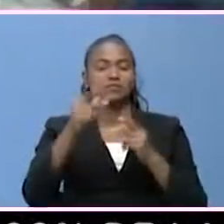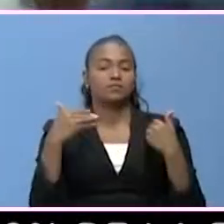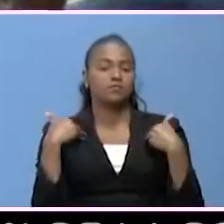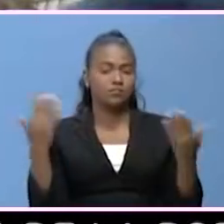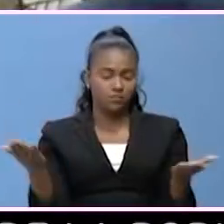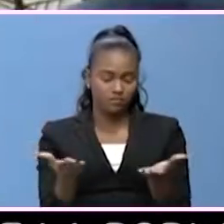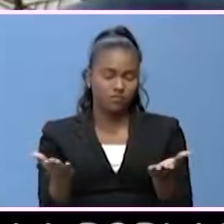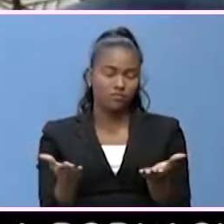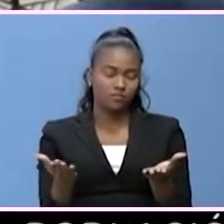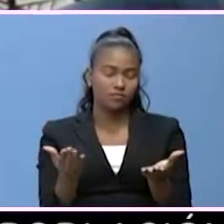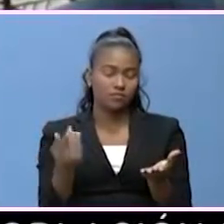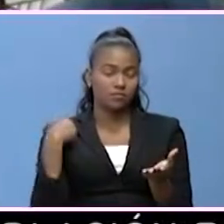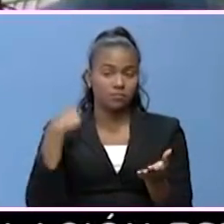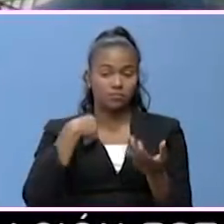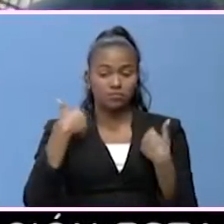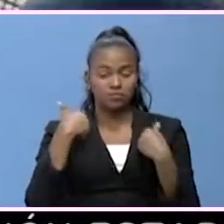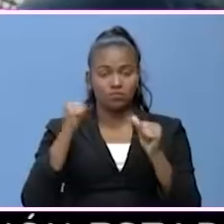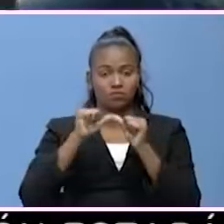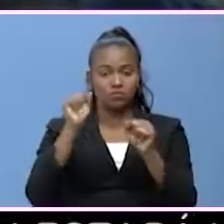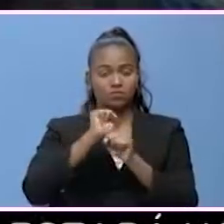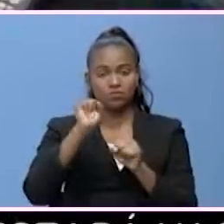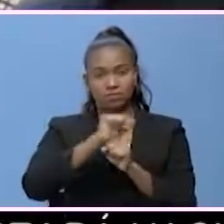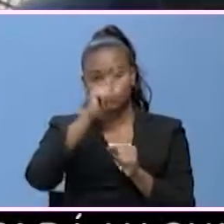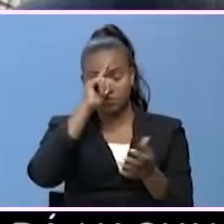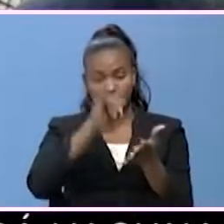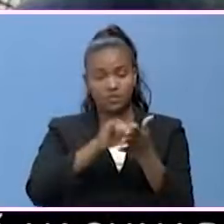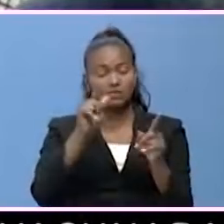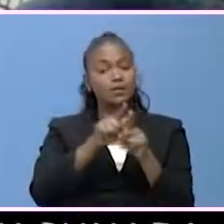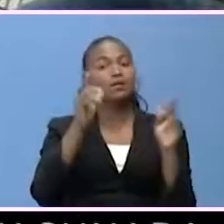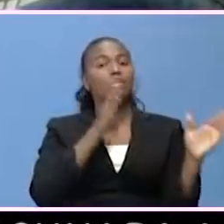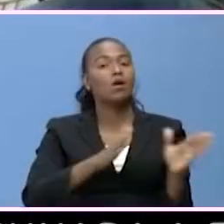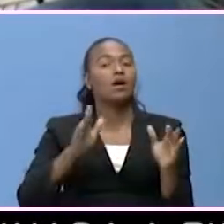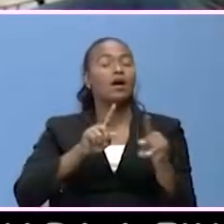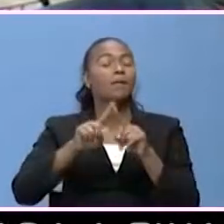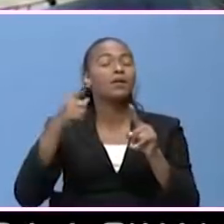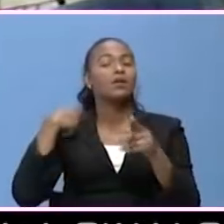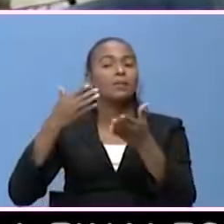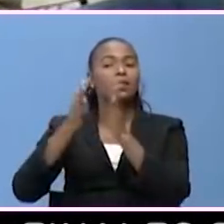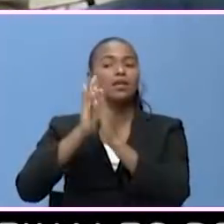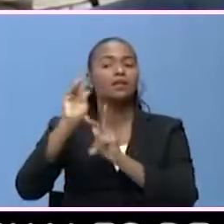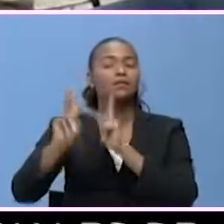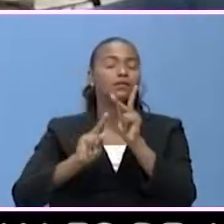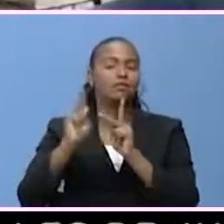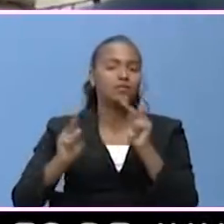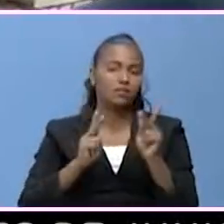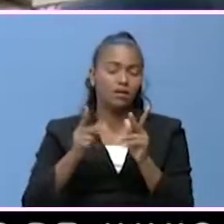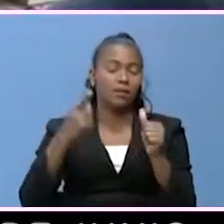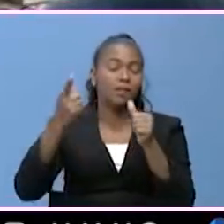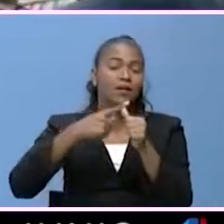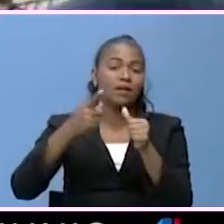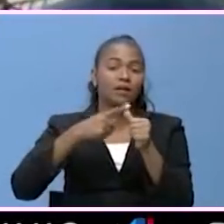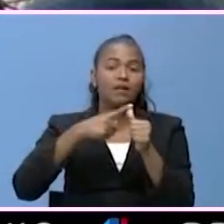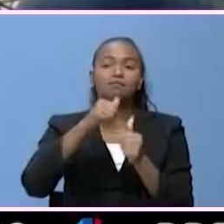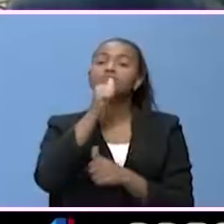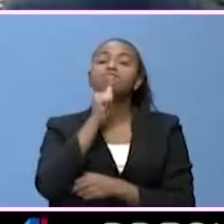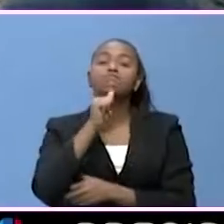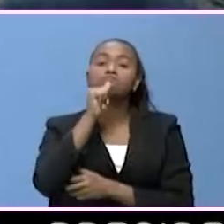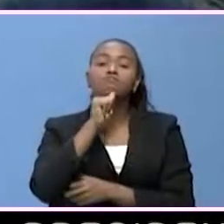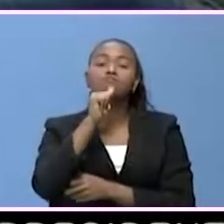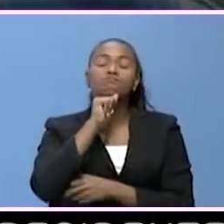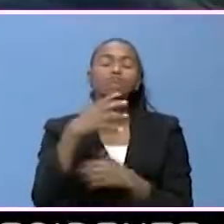aquí. Estamos trabajando para eso y organizando, pero le pedimos a la población, primero,